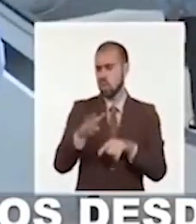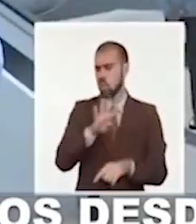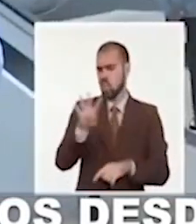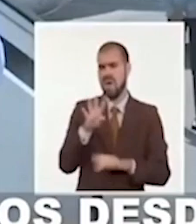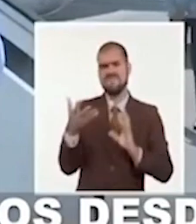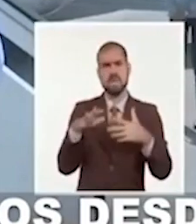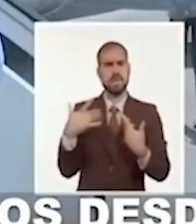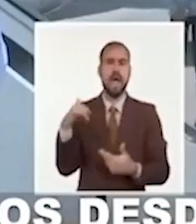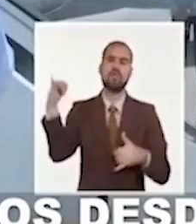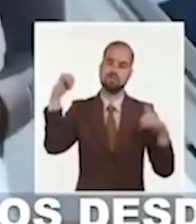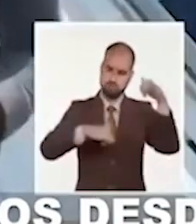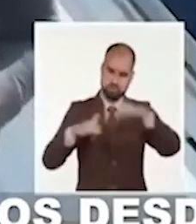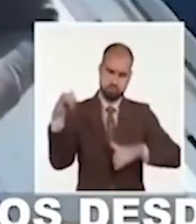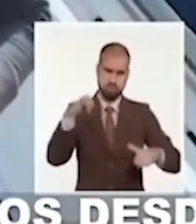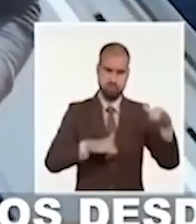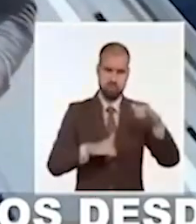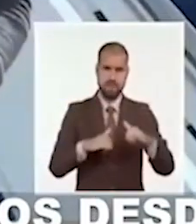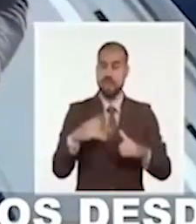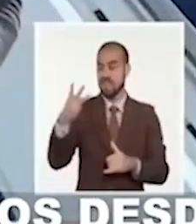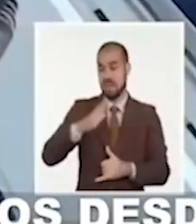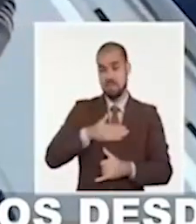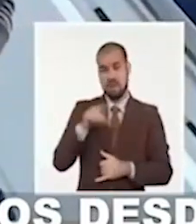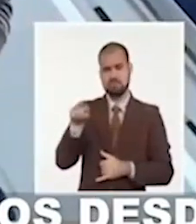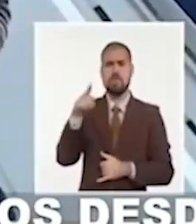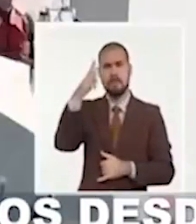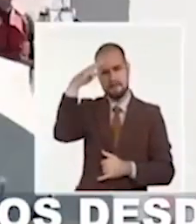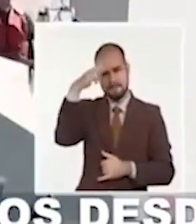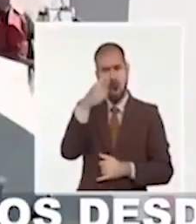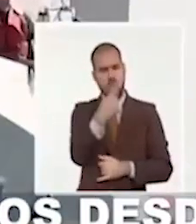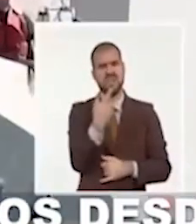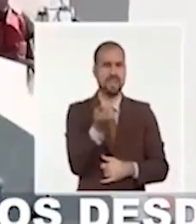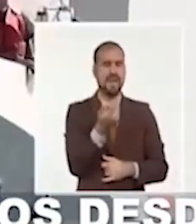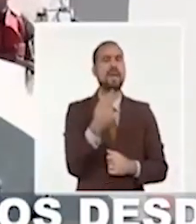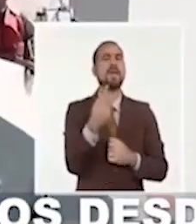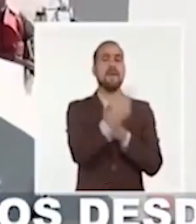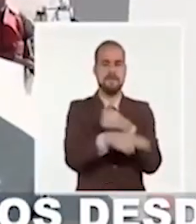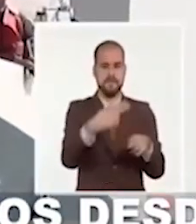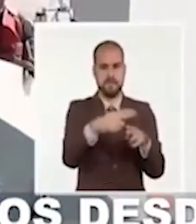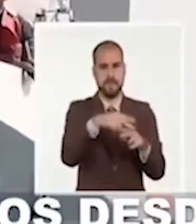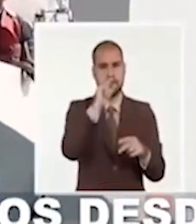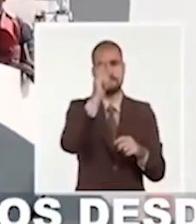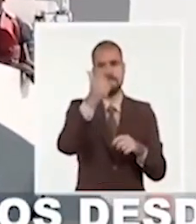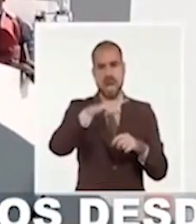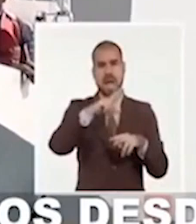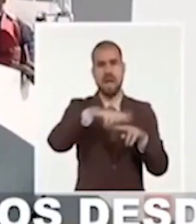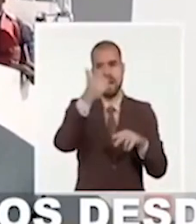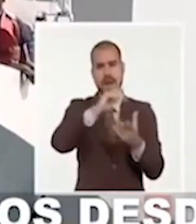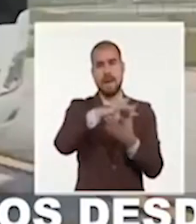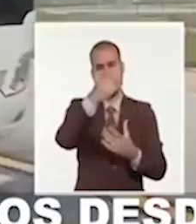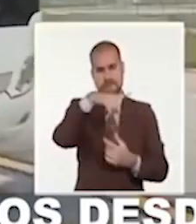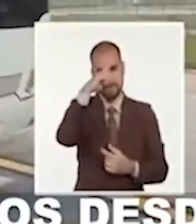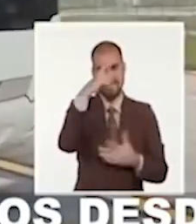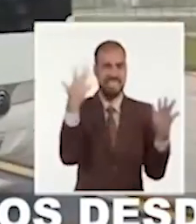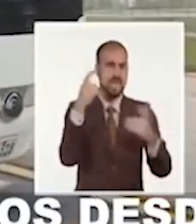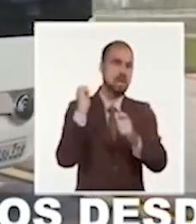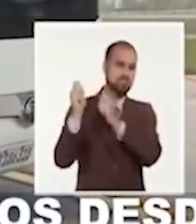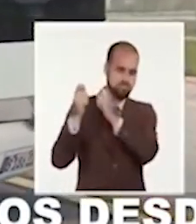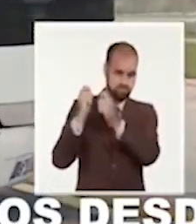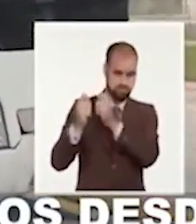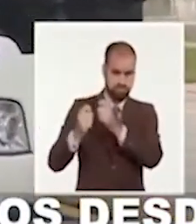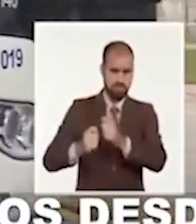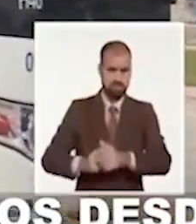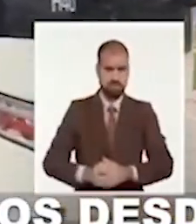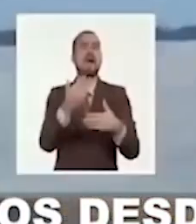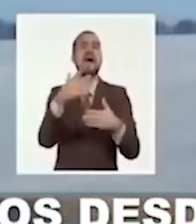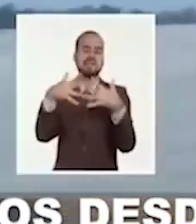en los últimos días estos vuelos y estas devoluciones de cubanos se han hecho cada vez más habituales desde